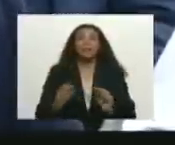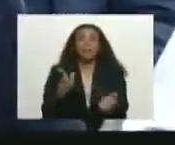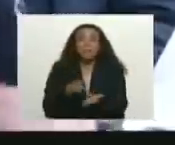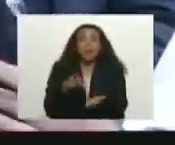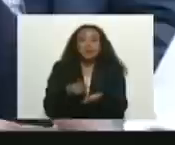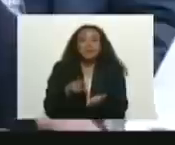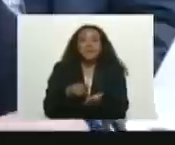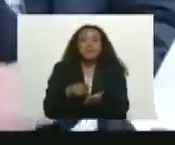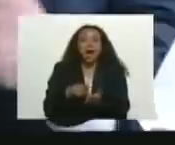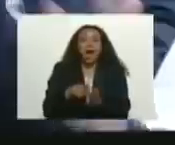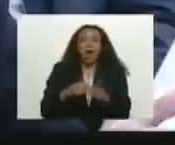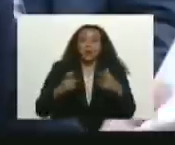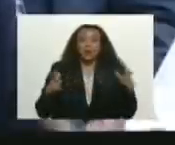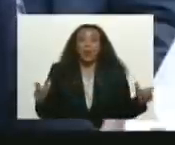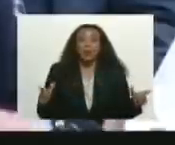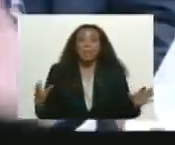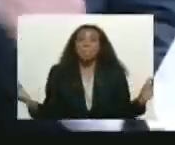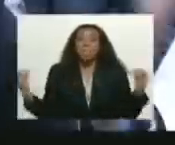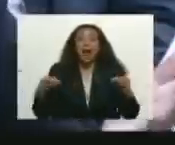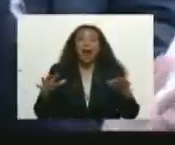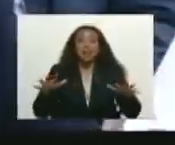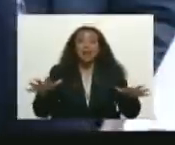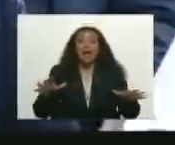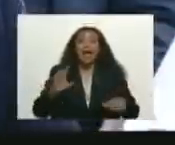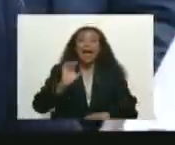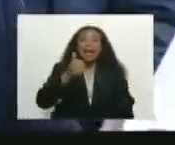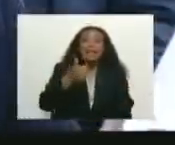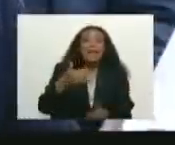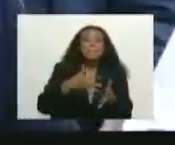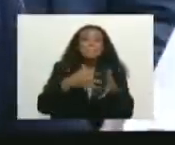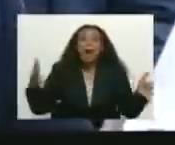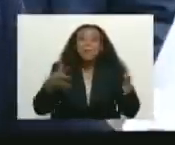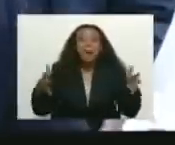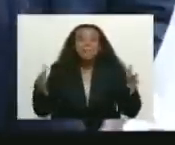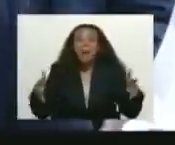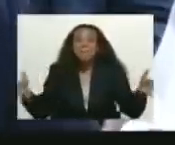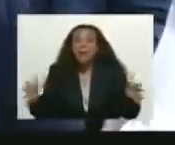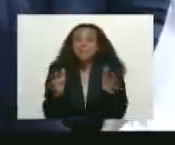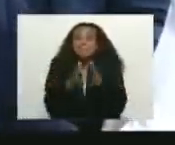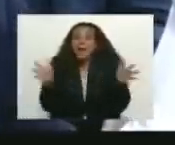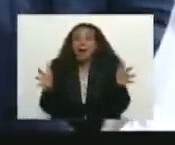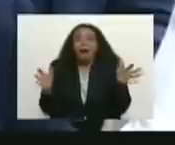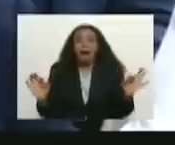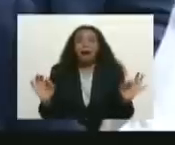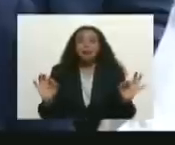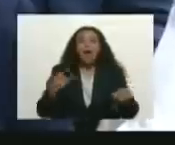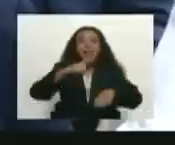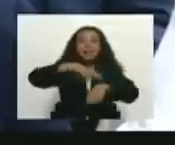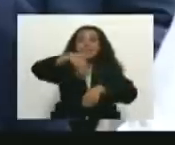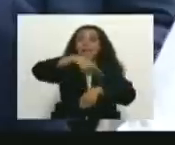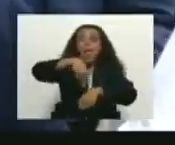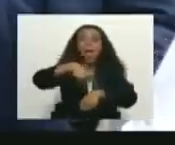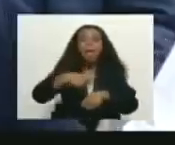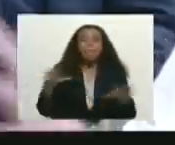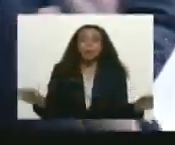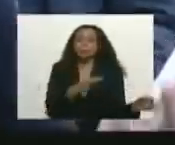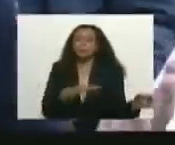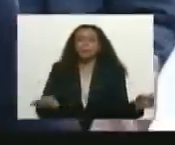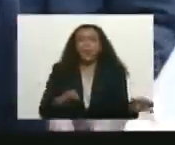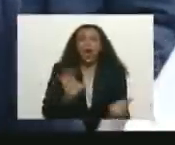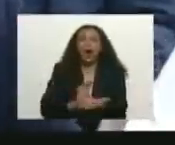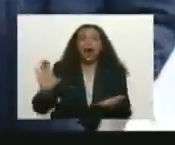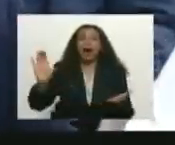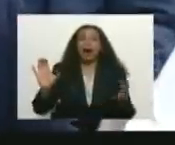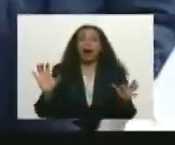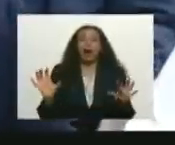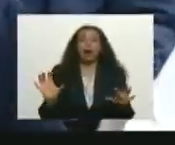vendría a ser no duplicarlo, este es mucho más grande, estos son 10 veces más, porque es el récord no de los coros. Ser, ¿verdad? Sí, señor, es el récord de los coros, el coro